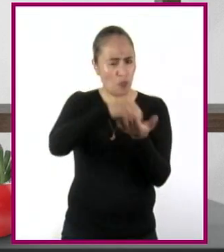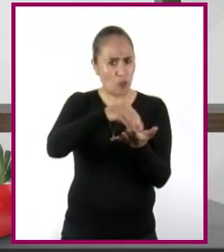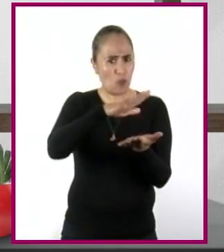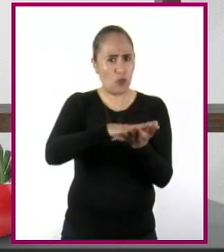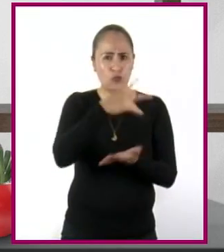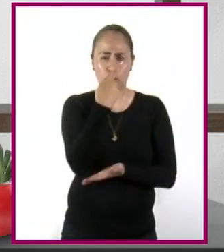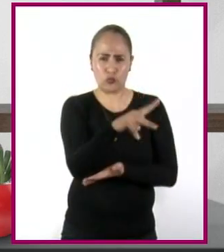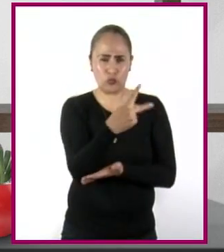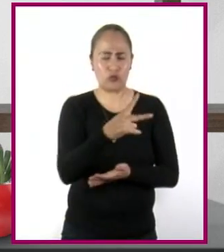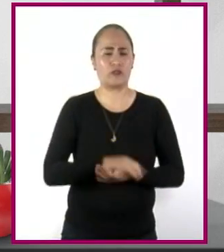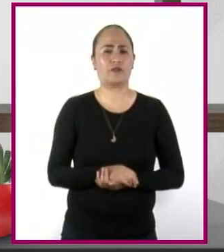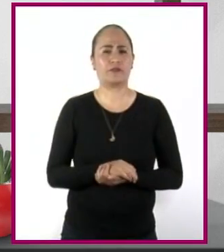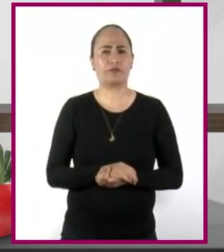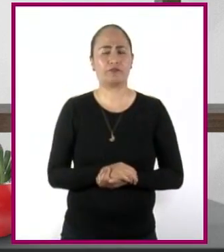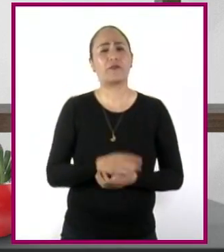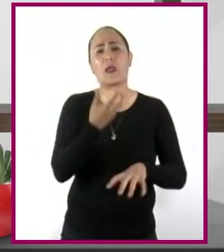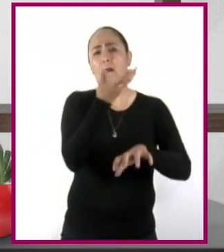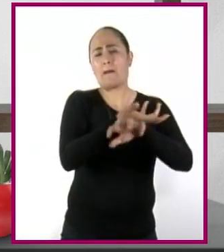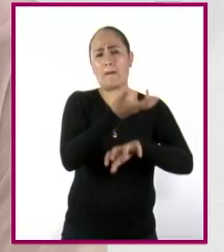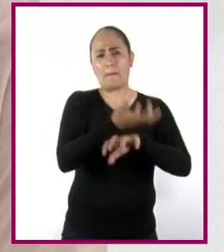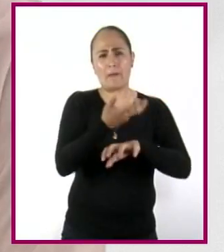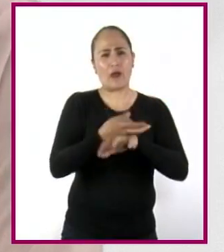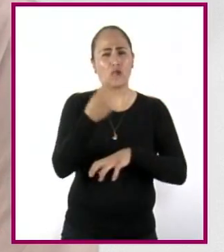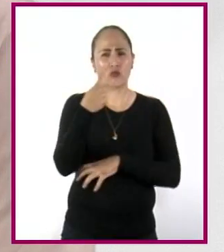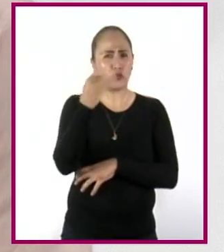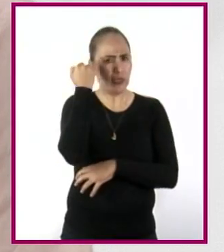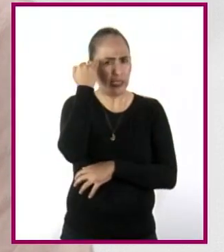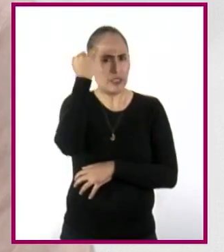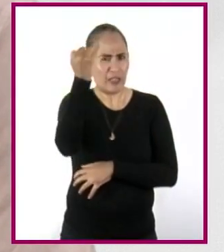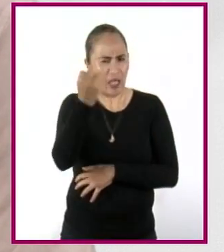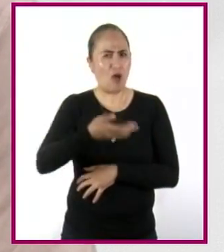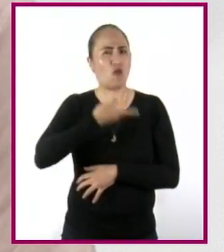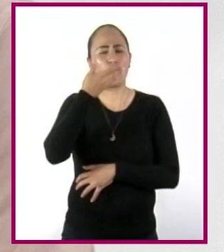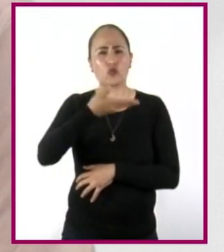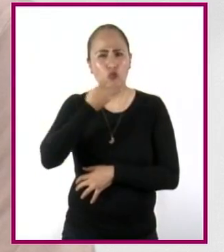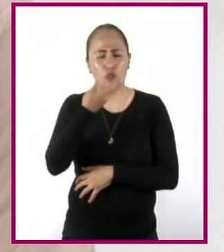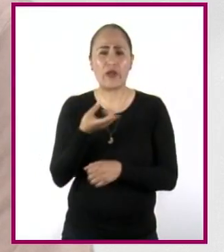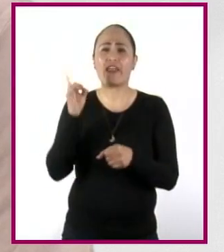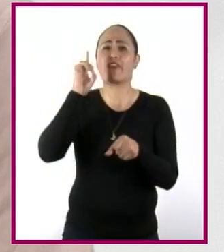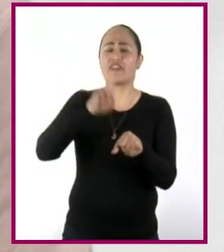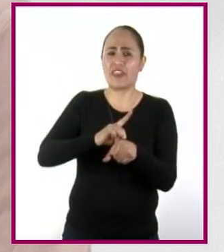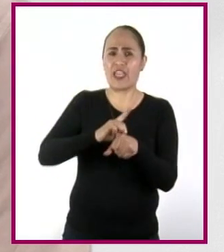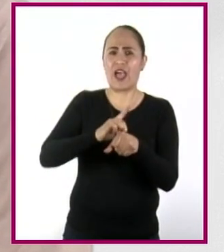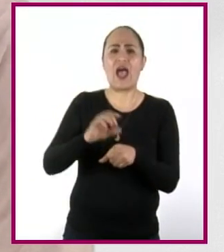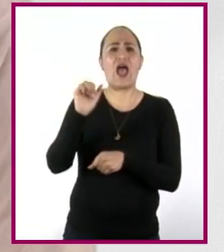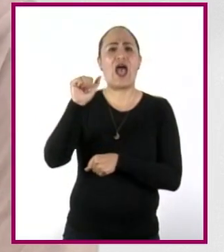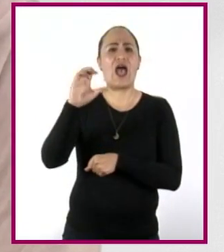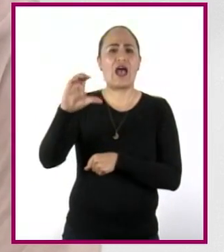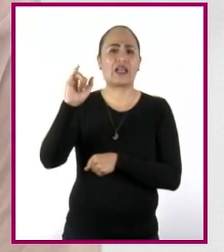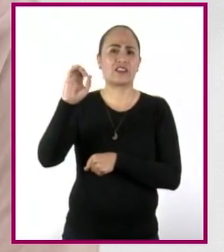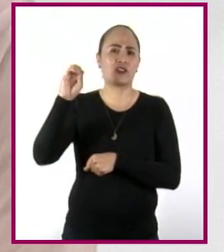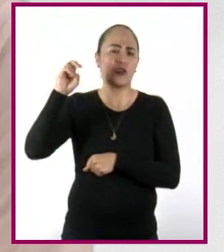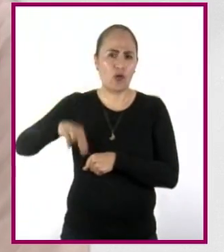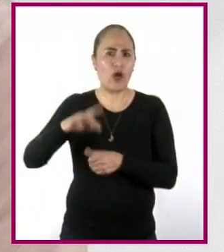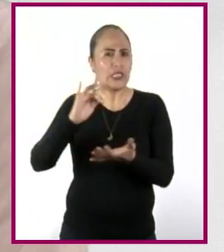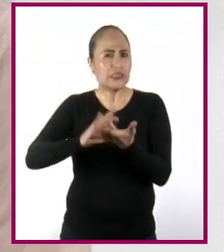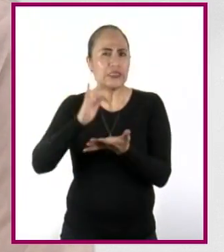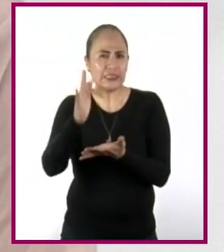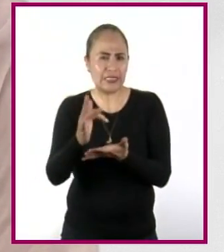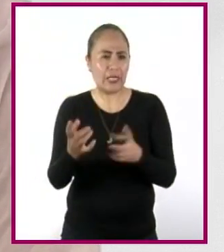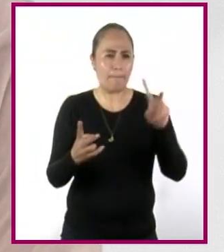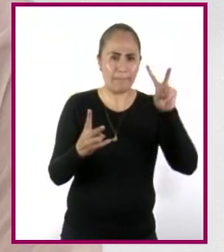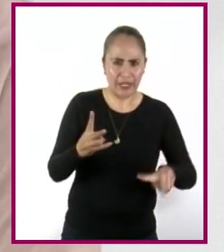ideal que forjó a esta nación sobrevivió en una tradición. El Día de Acción de Gracias conmemora un suceso entre la realidad y la leyenda.